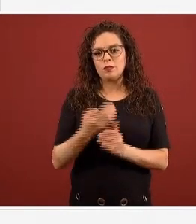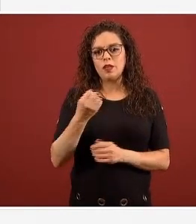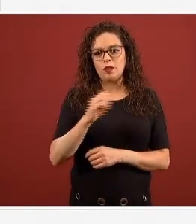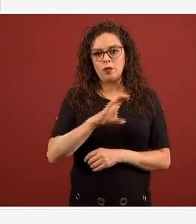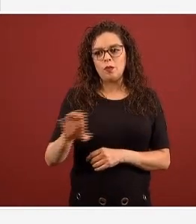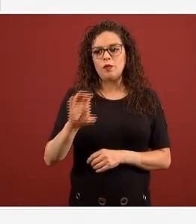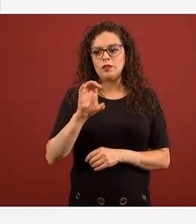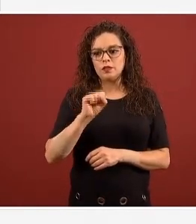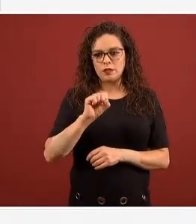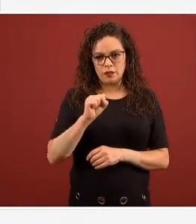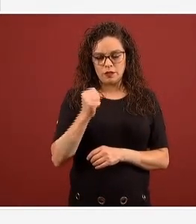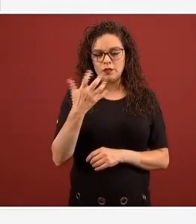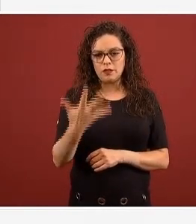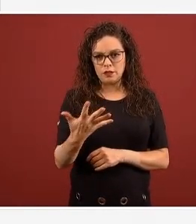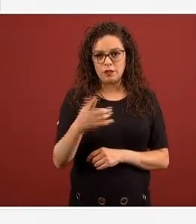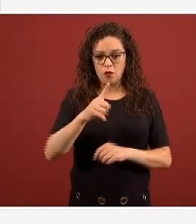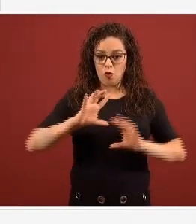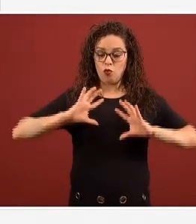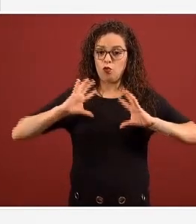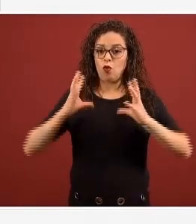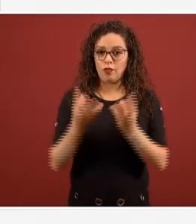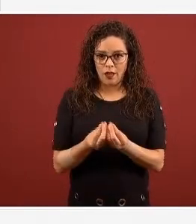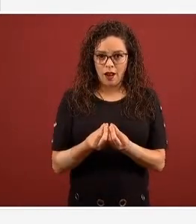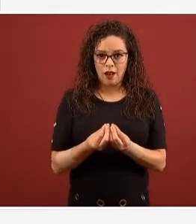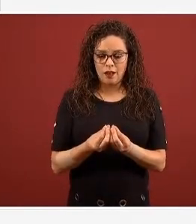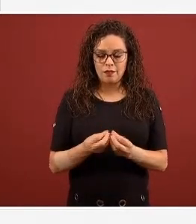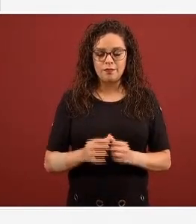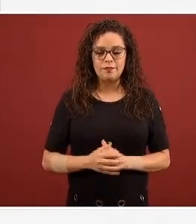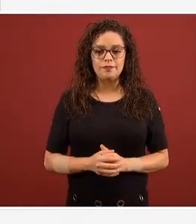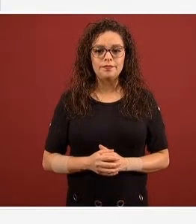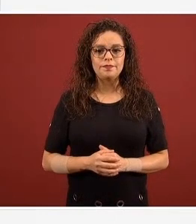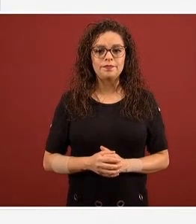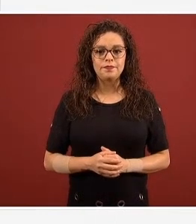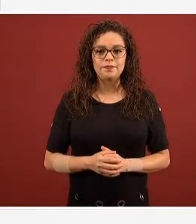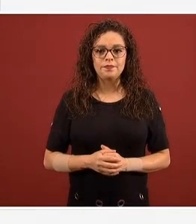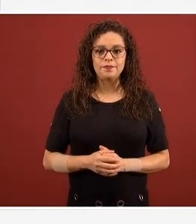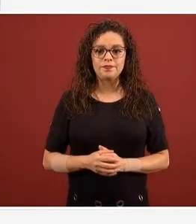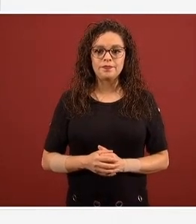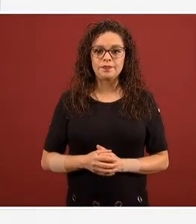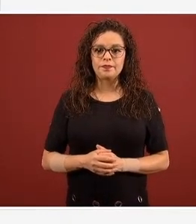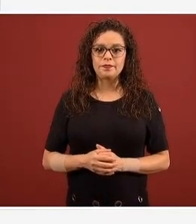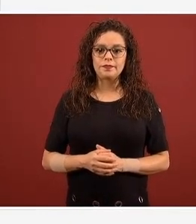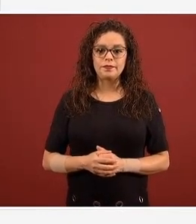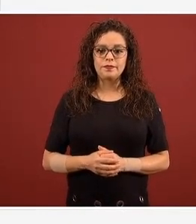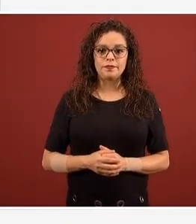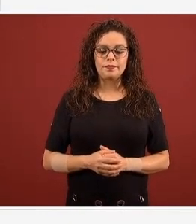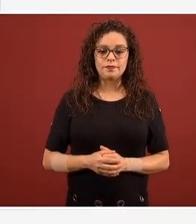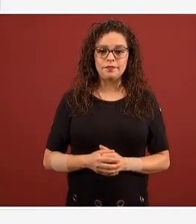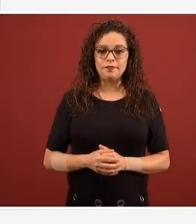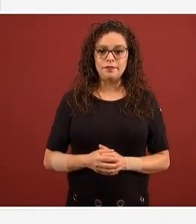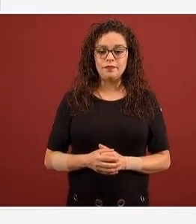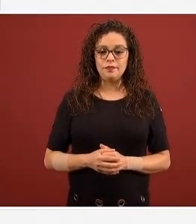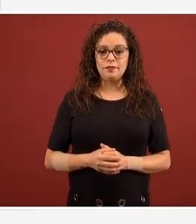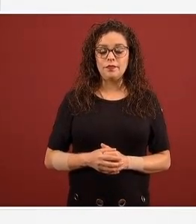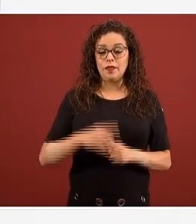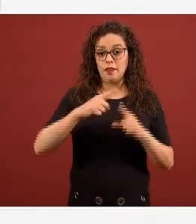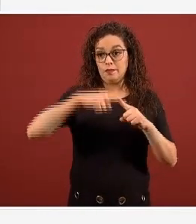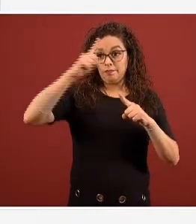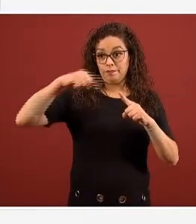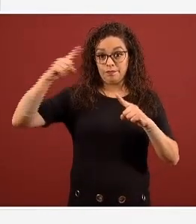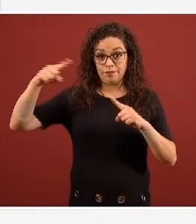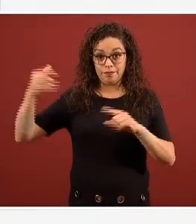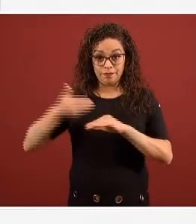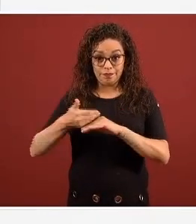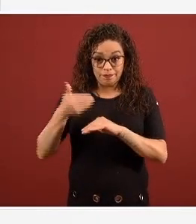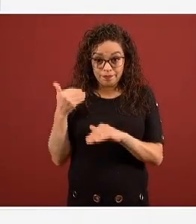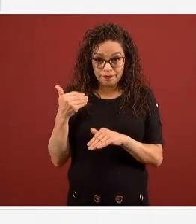2.965 de ese gran total. Y entonces podemos ver, más allá del acumulado, o sea, en un gráfico previo estábamos